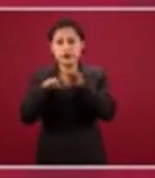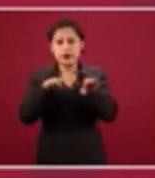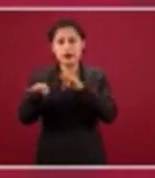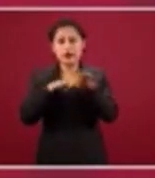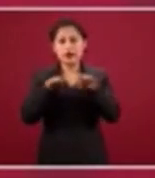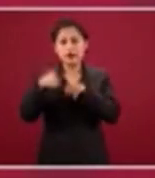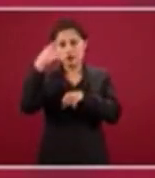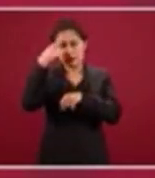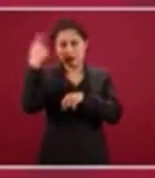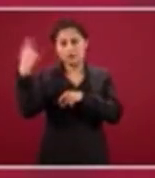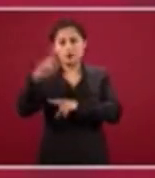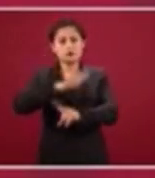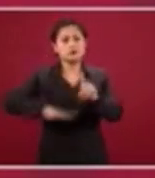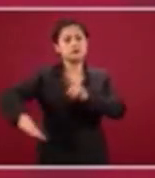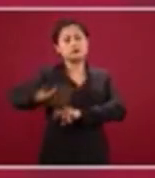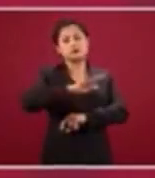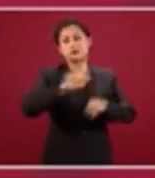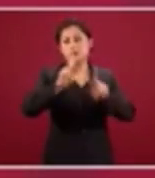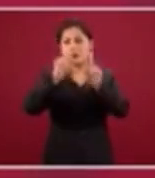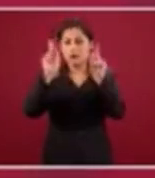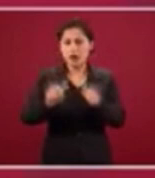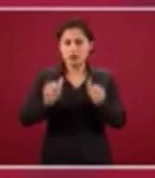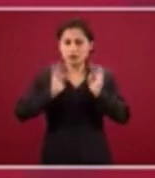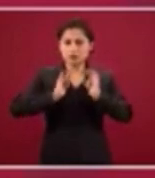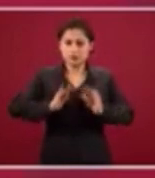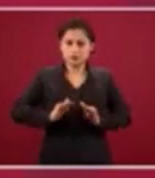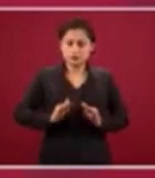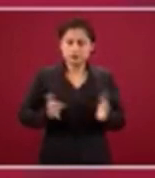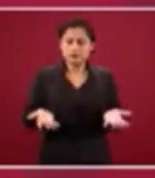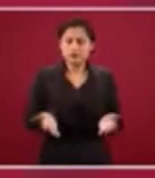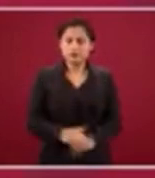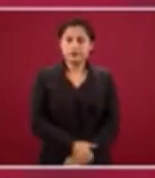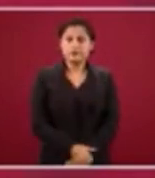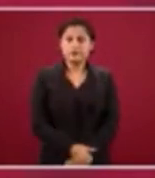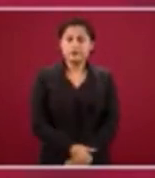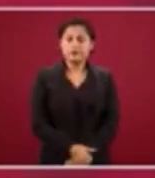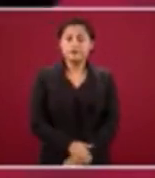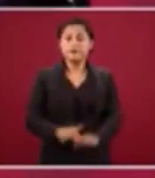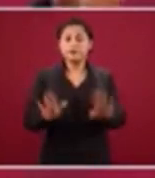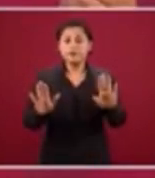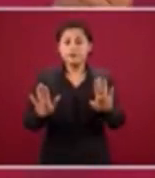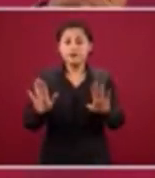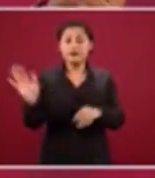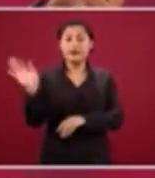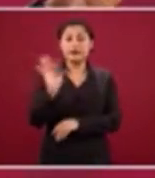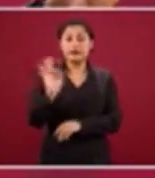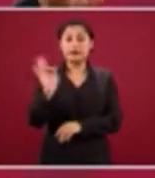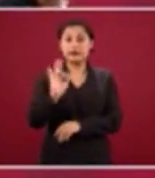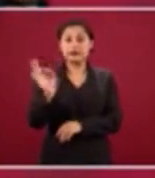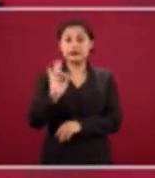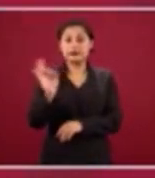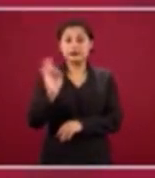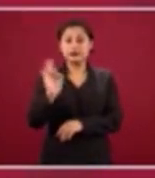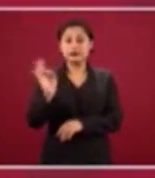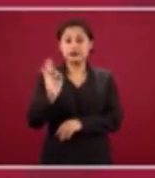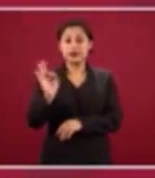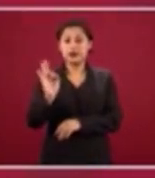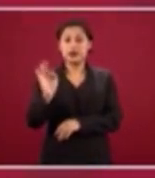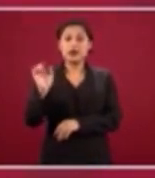y la tranquilidad. A lo mejor, ¿sí?, si se tratara de los gobiernos